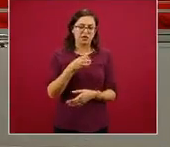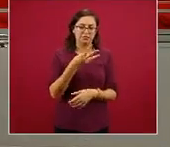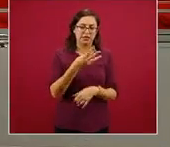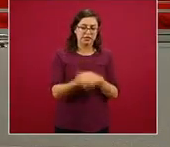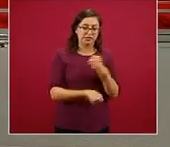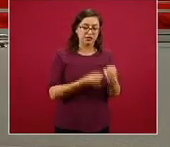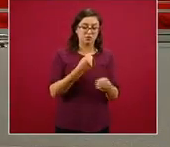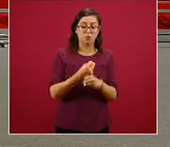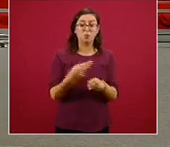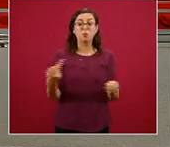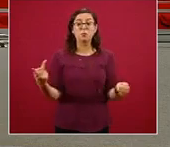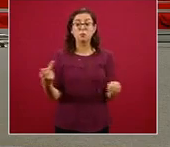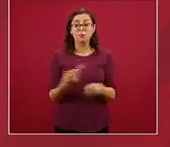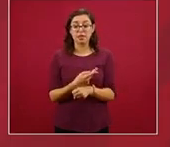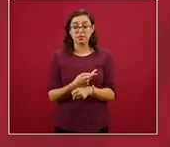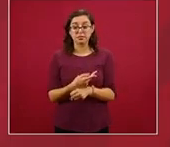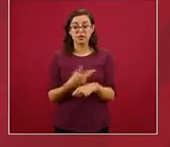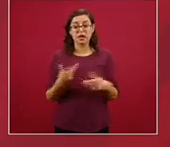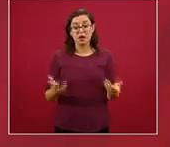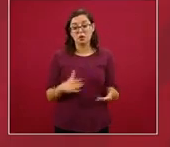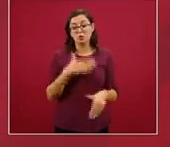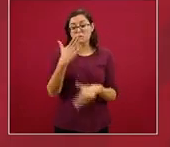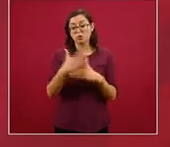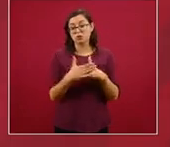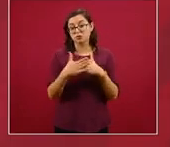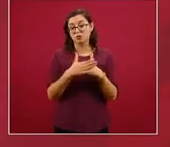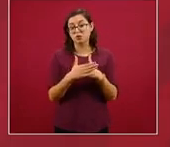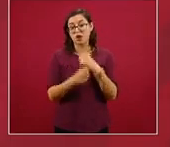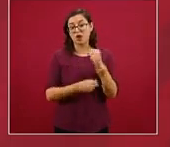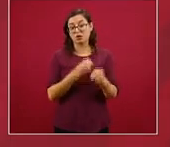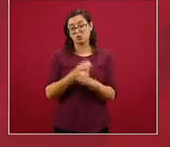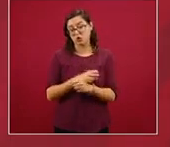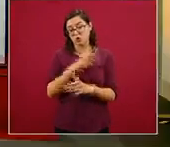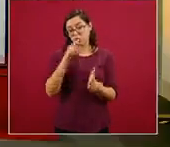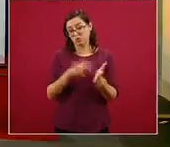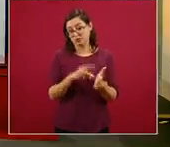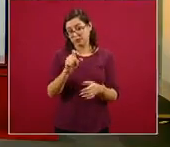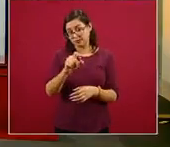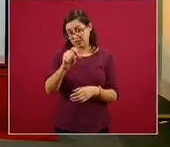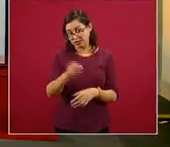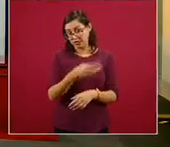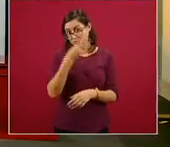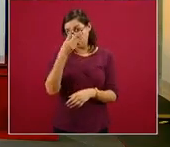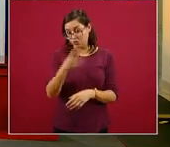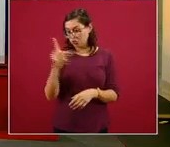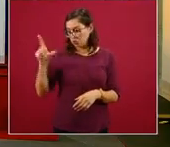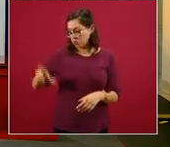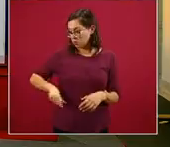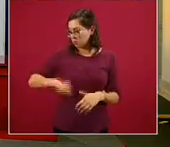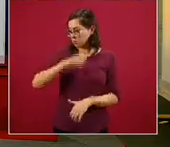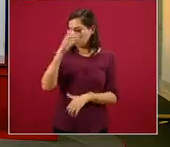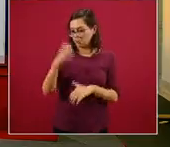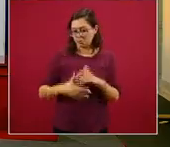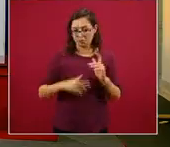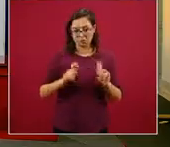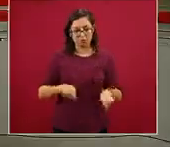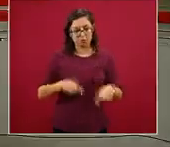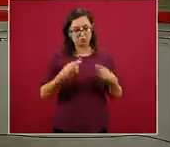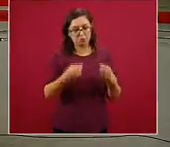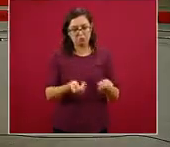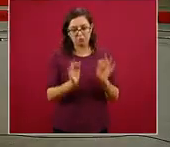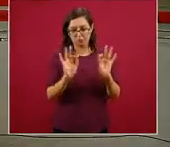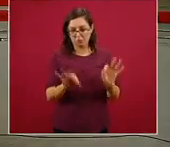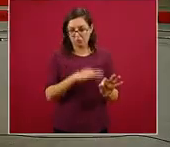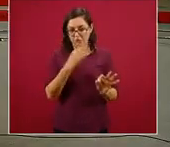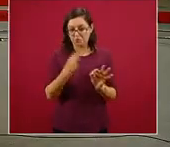administración esté por terminar en el 2024, se podrá contar con al menos el doble de especialistas que en